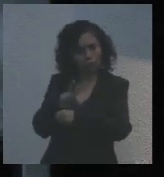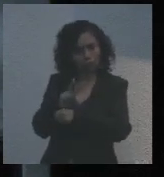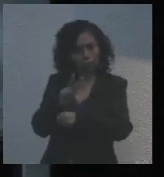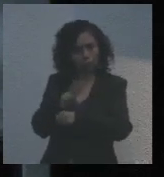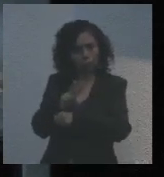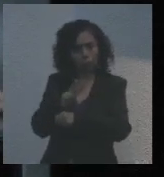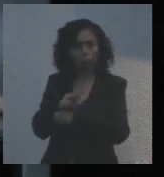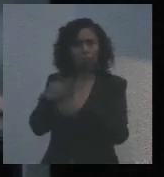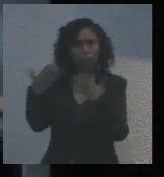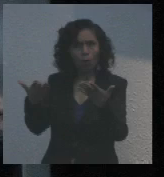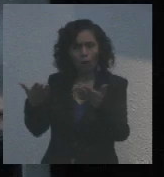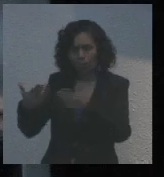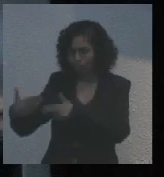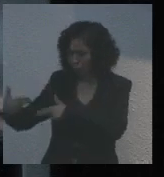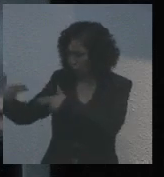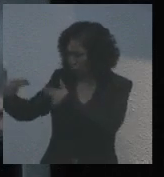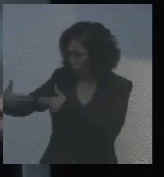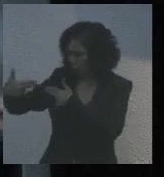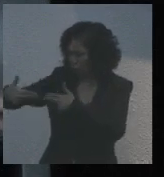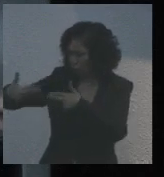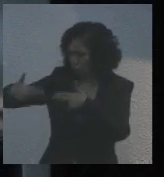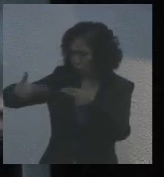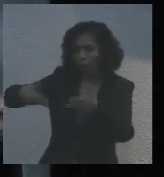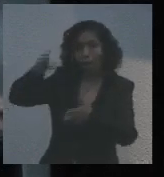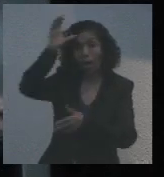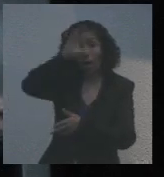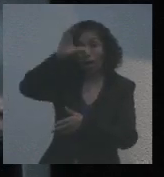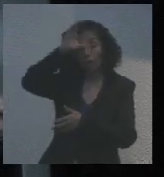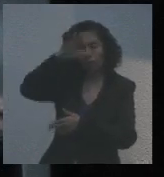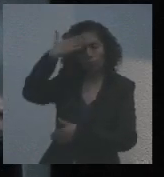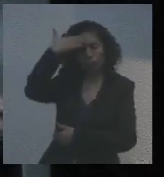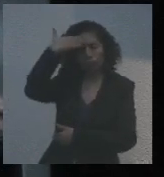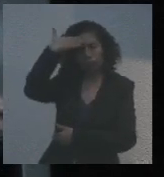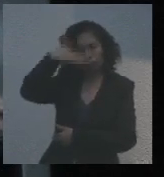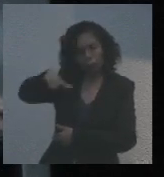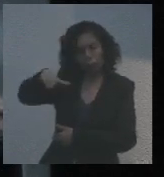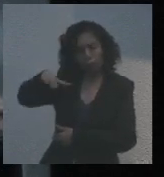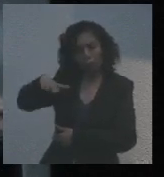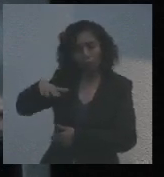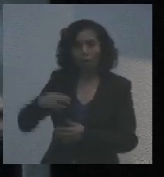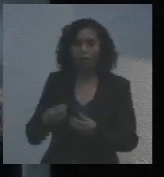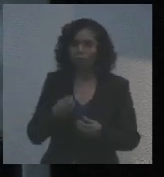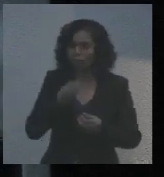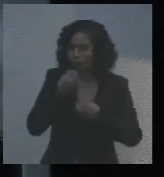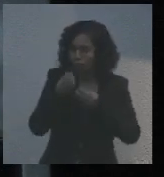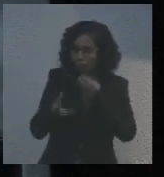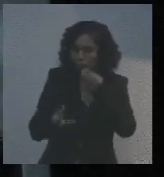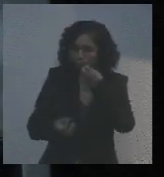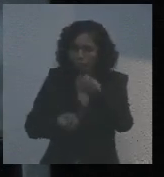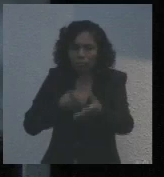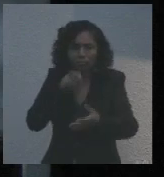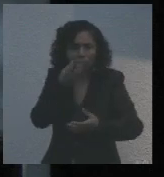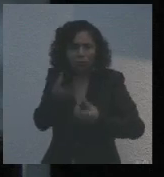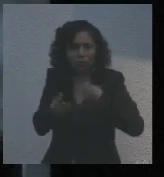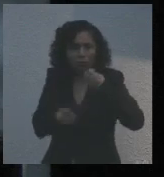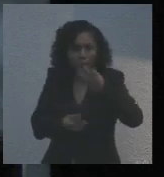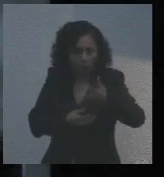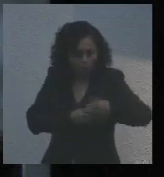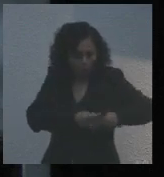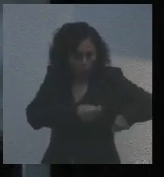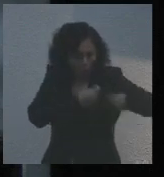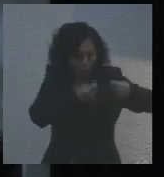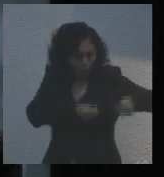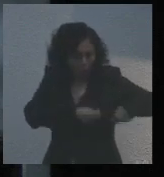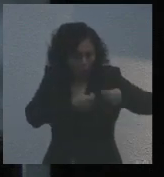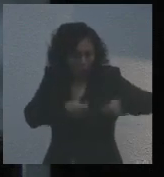de una rica herencia cultural y de un conocimiento que se ha transmitido de generación en